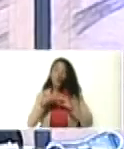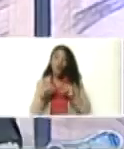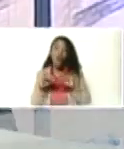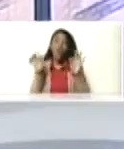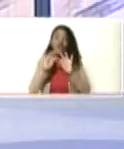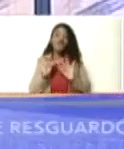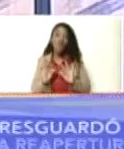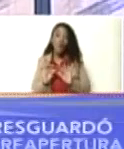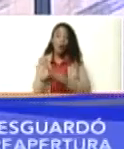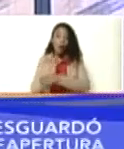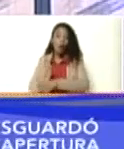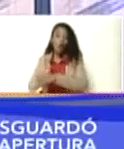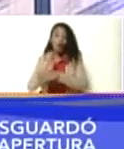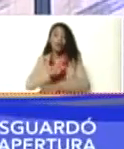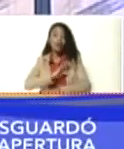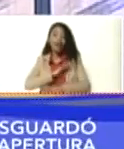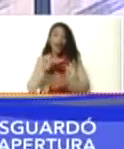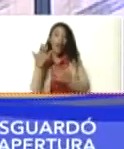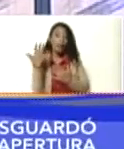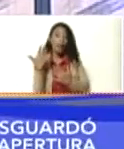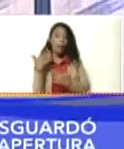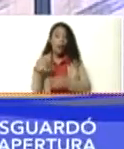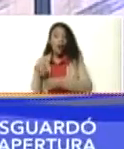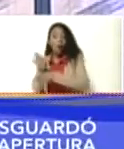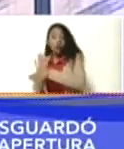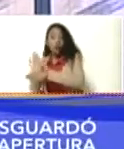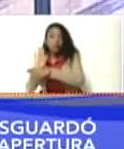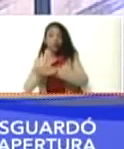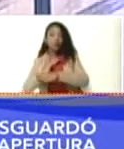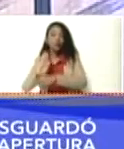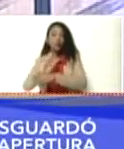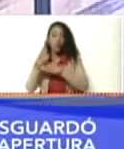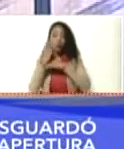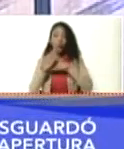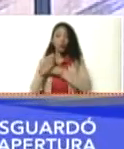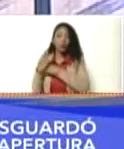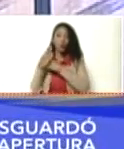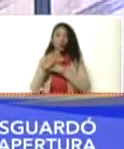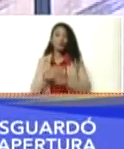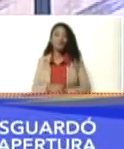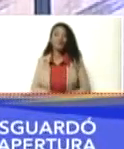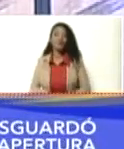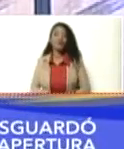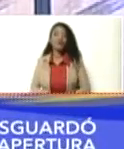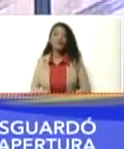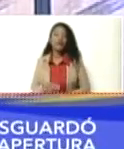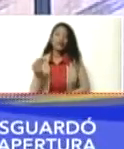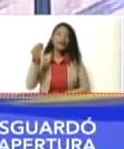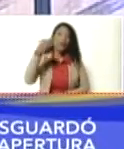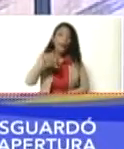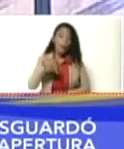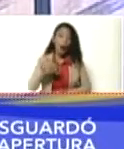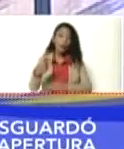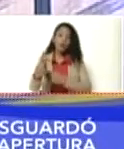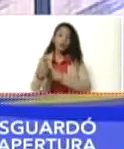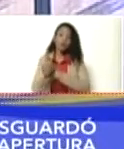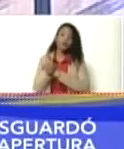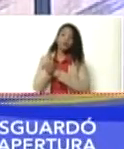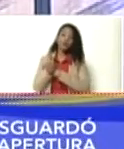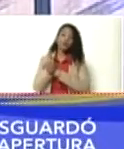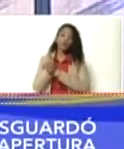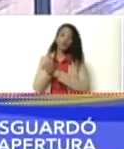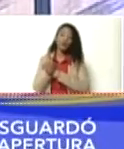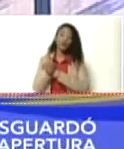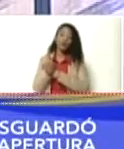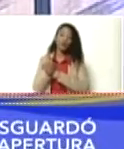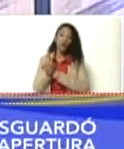mecanismos que se tienen a mano para la bioseguridad. Y además nos obliga